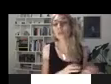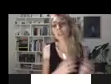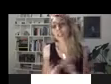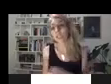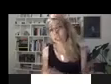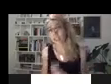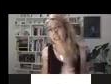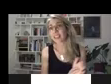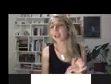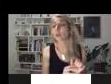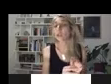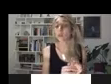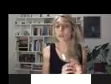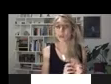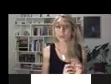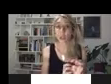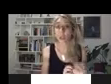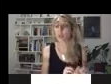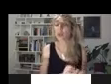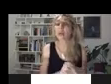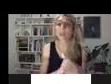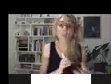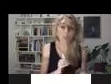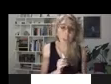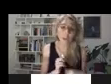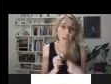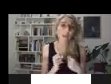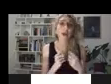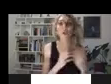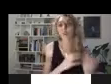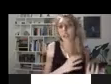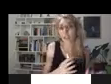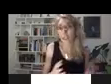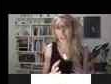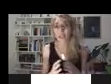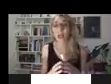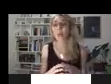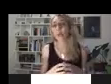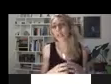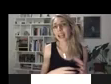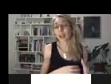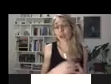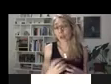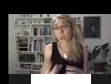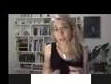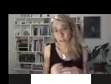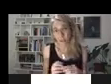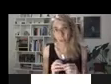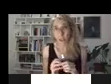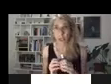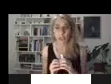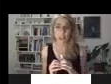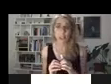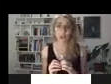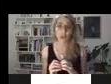proteger muchas veces al artista que está en una situación de vulnerabilidad o fragilidad, porque las economías